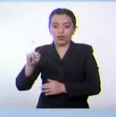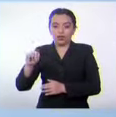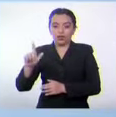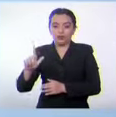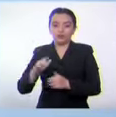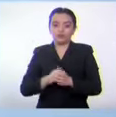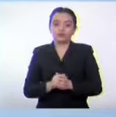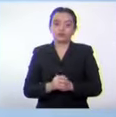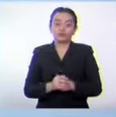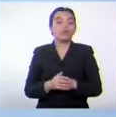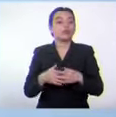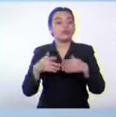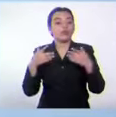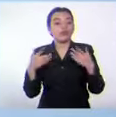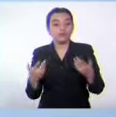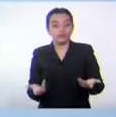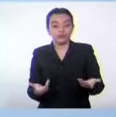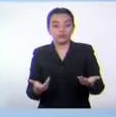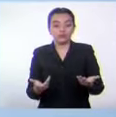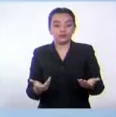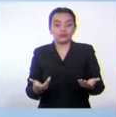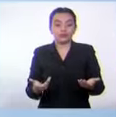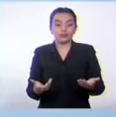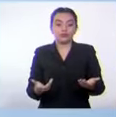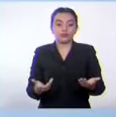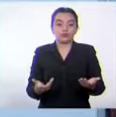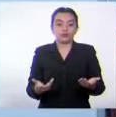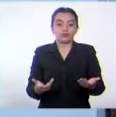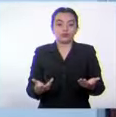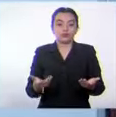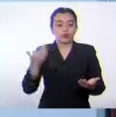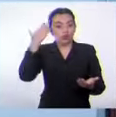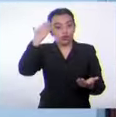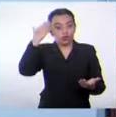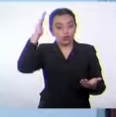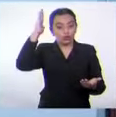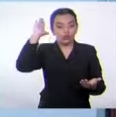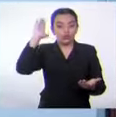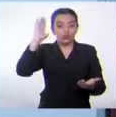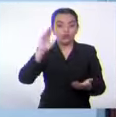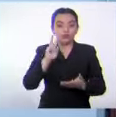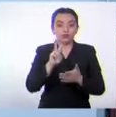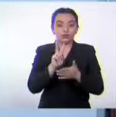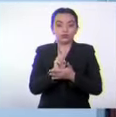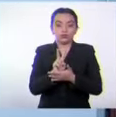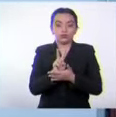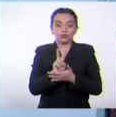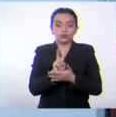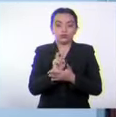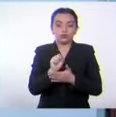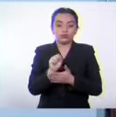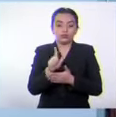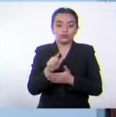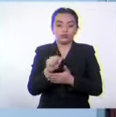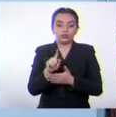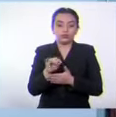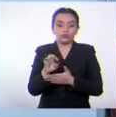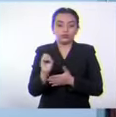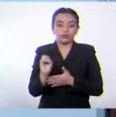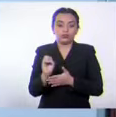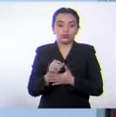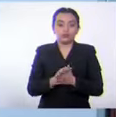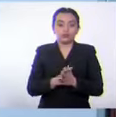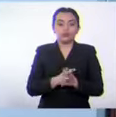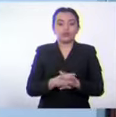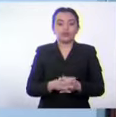Ahora, lo que no conocemos es el volumen de soluto. Para conocerlo debemos despejarlo. Entonces,